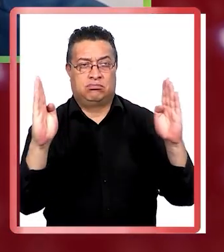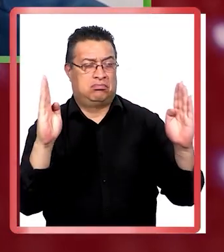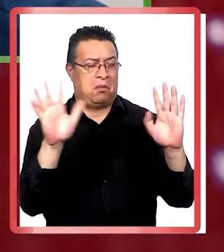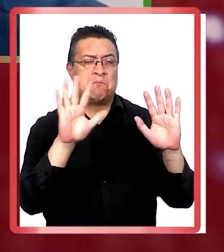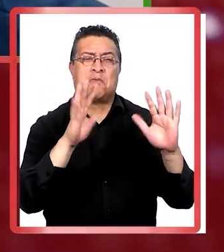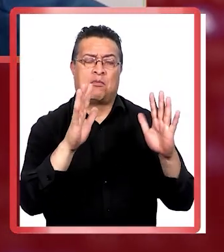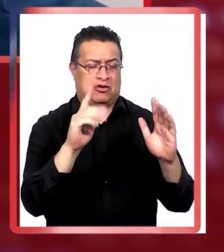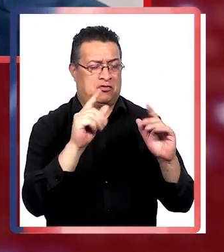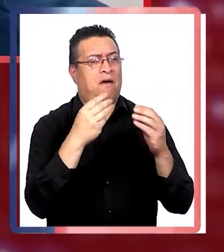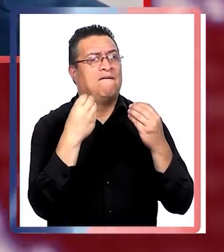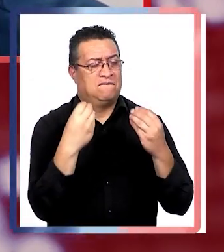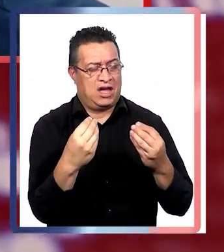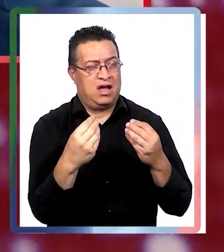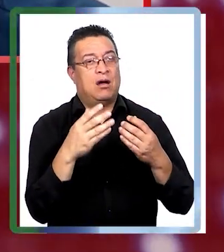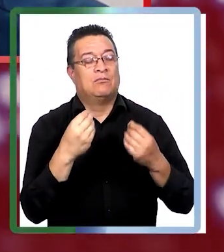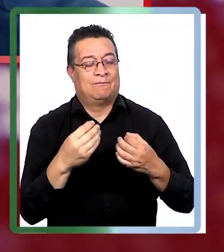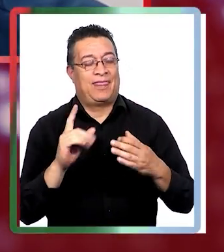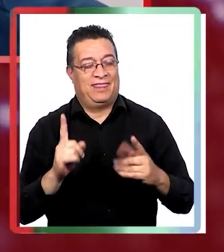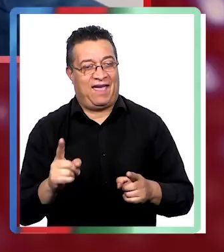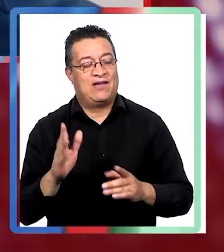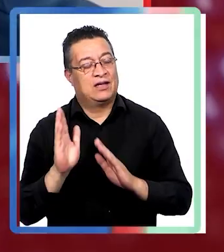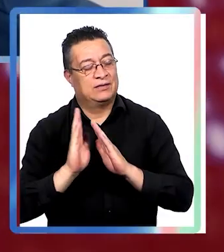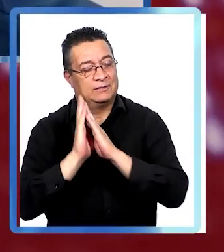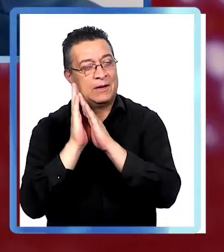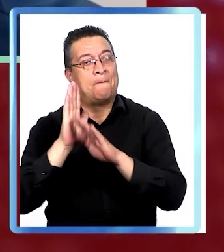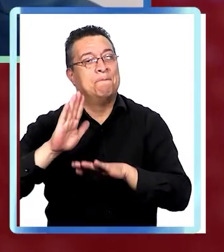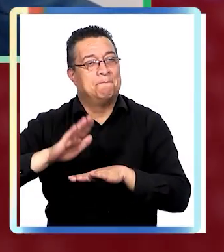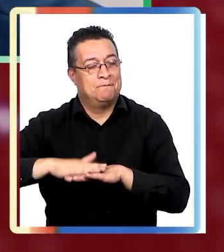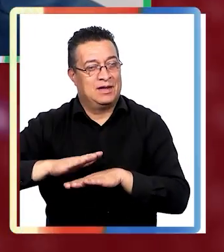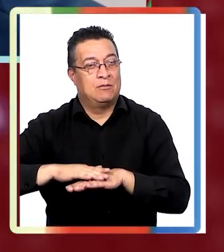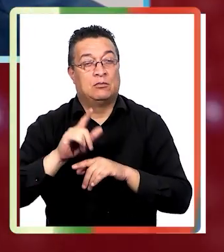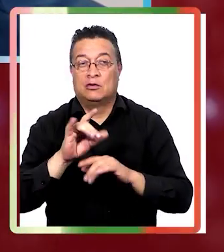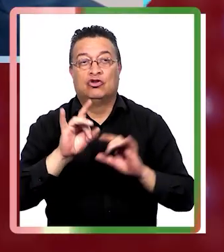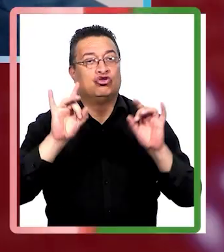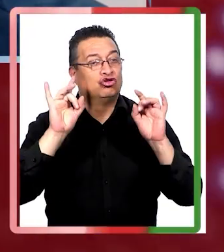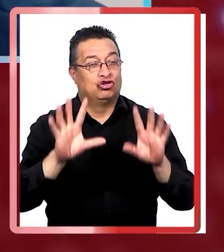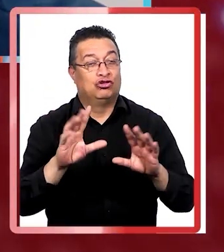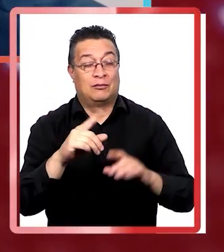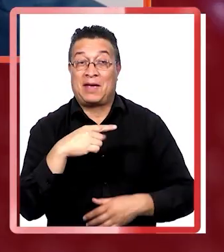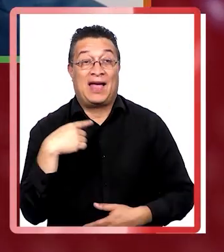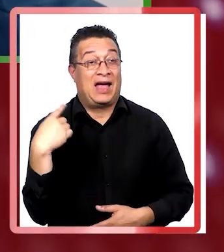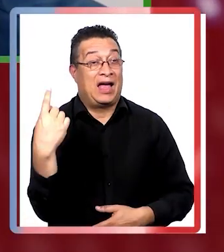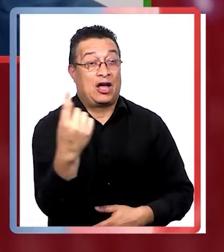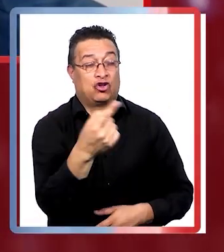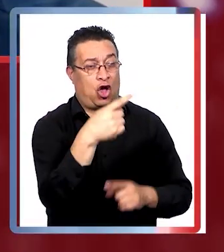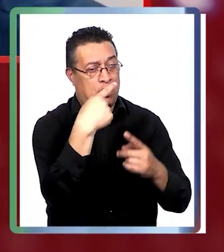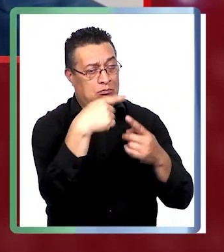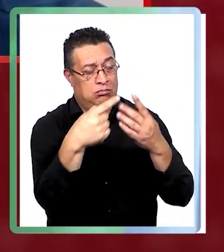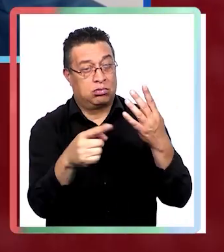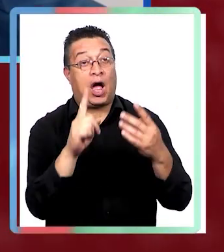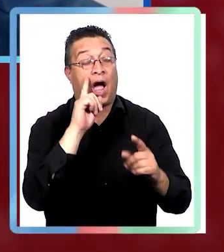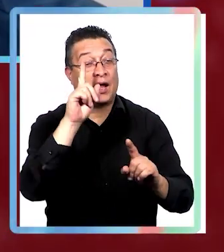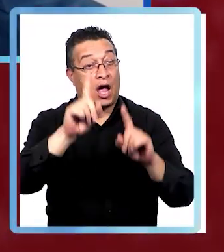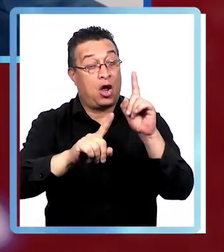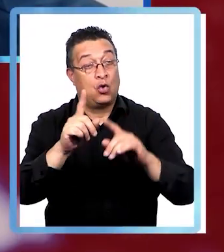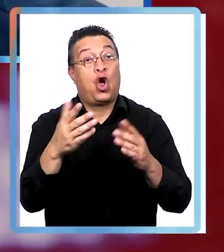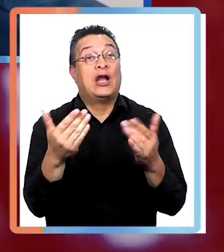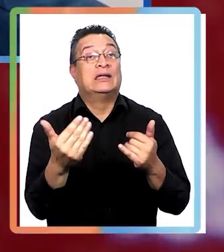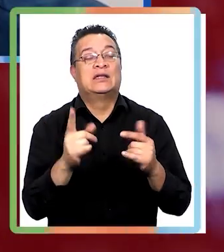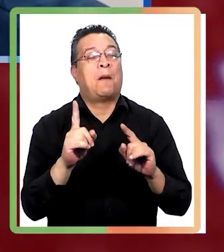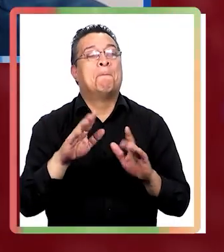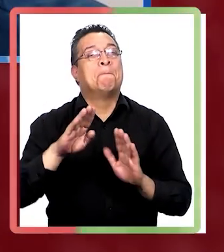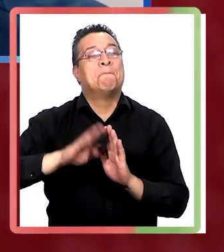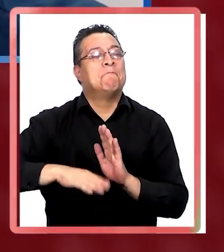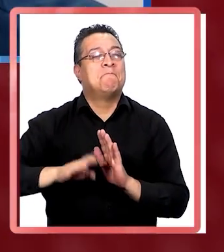recomendable de horas de sueño que uno debería tratar de conseguir al día. ¿Eso es por ley? ¿Se aplica en todos los casos? ¿Hay gente